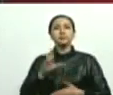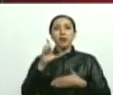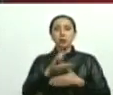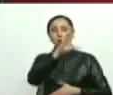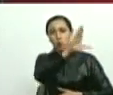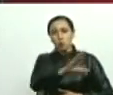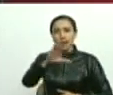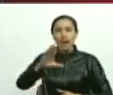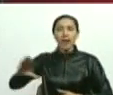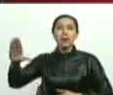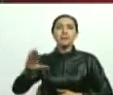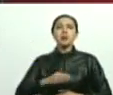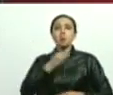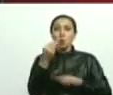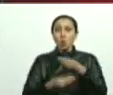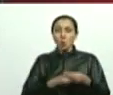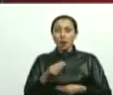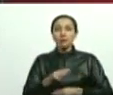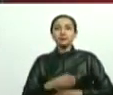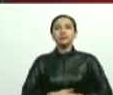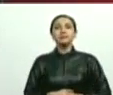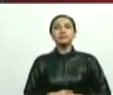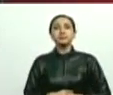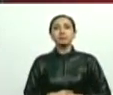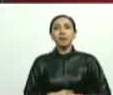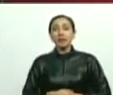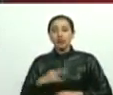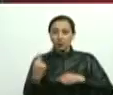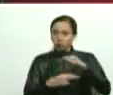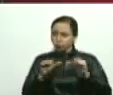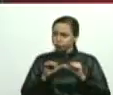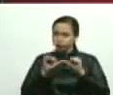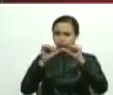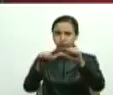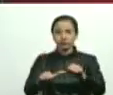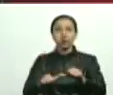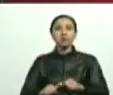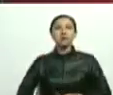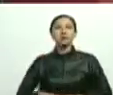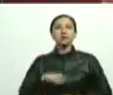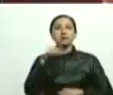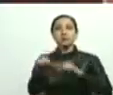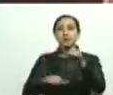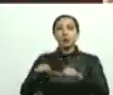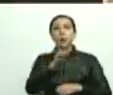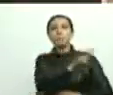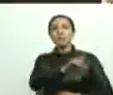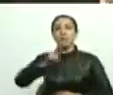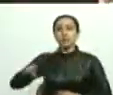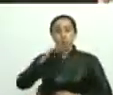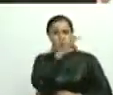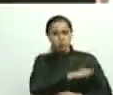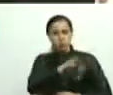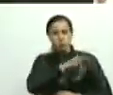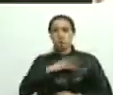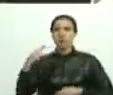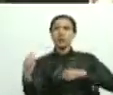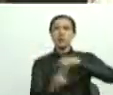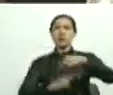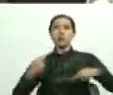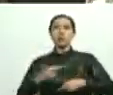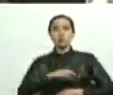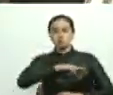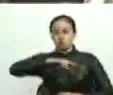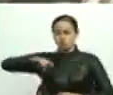caribeñas para hacer irreversible la revolución del siglo XXI, la revolución socialista,